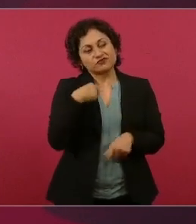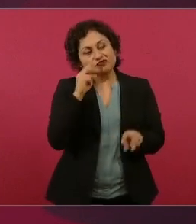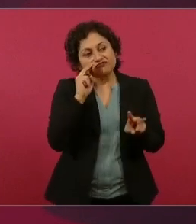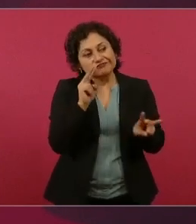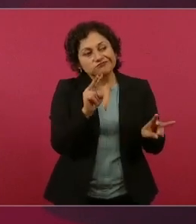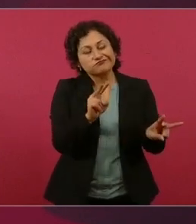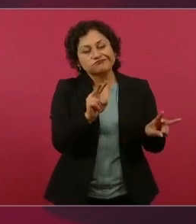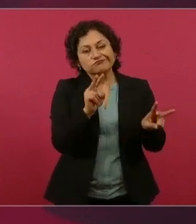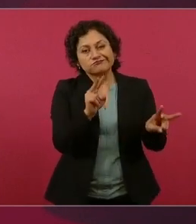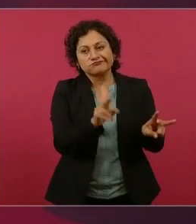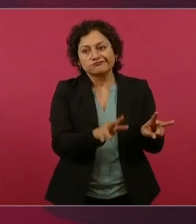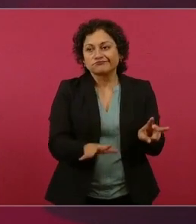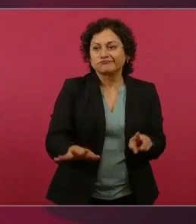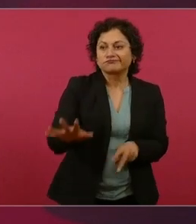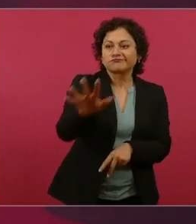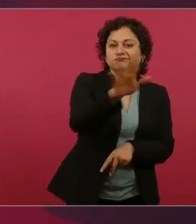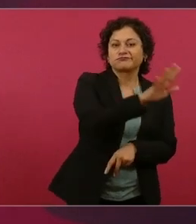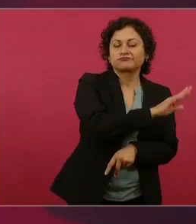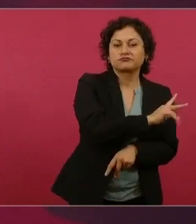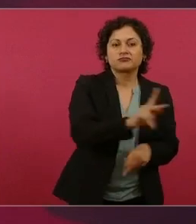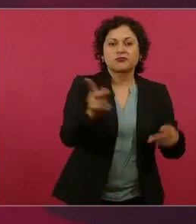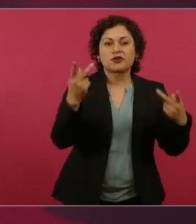al pueblo